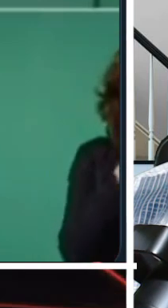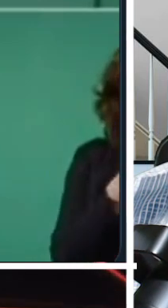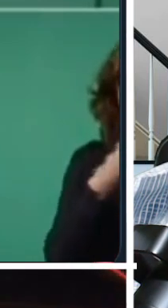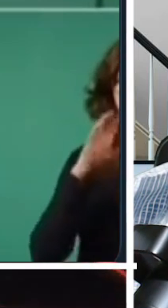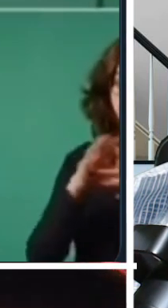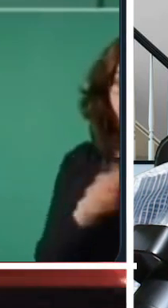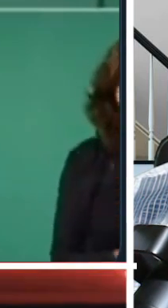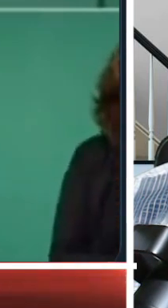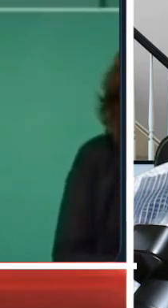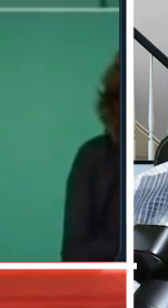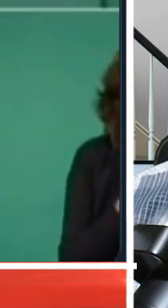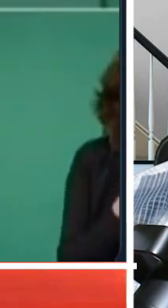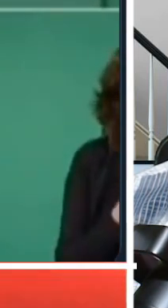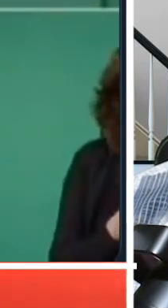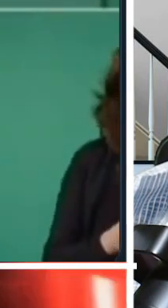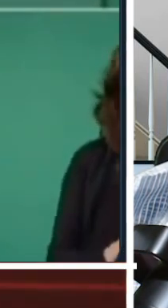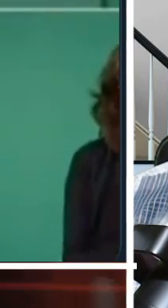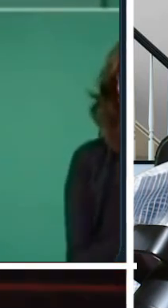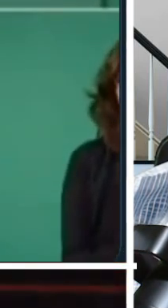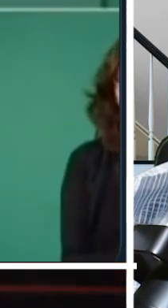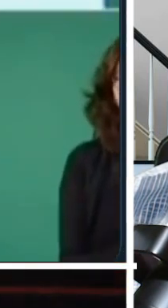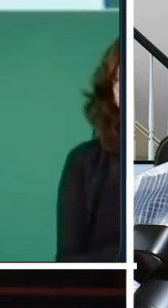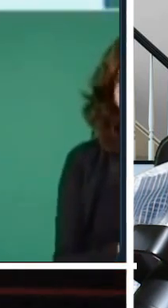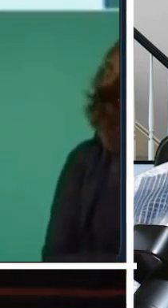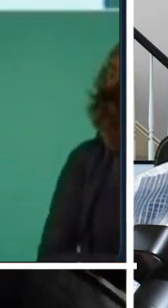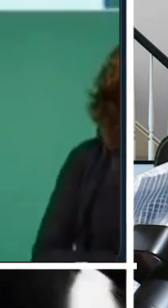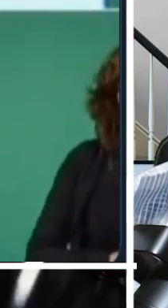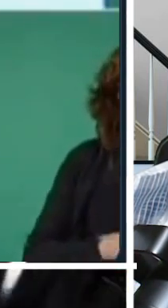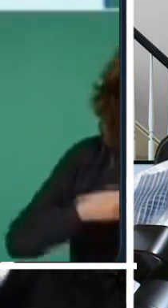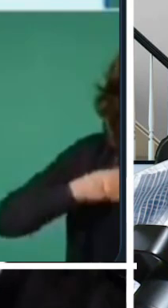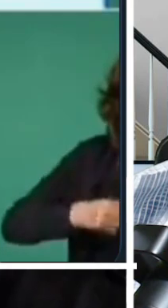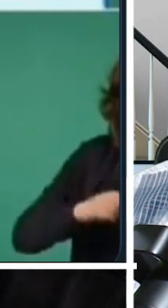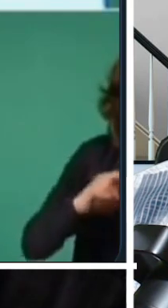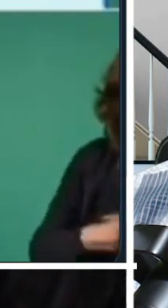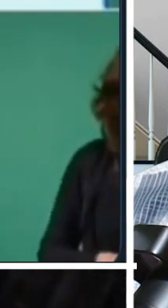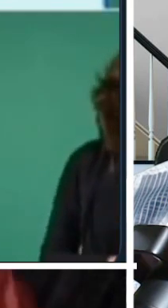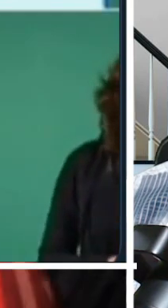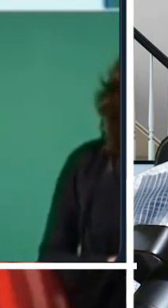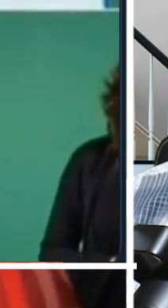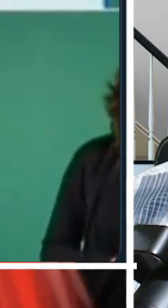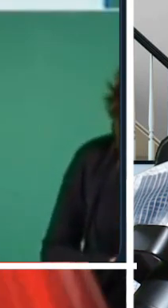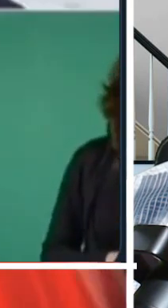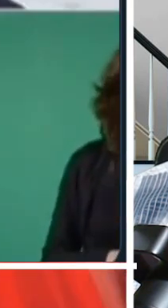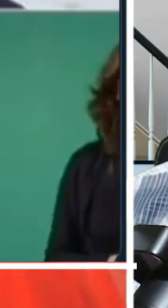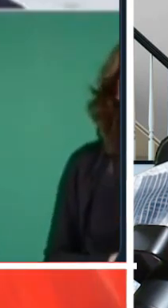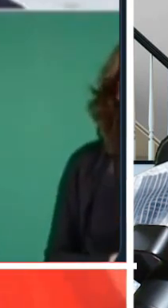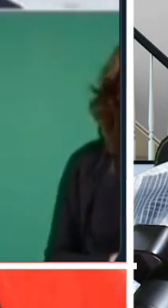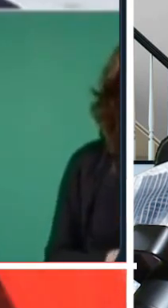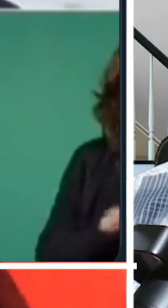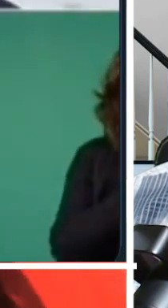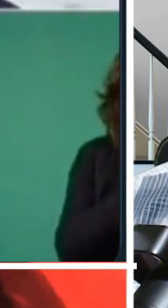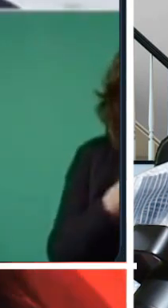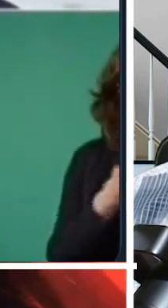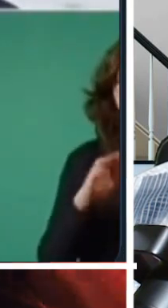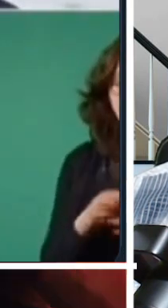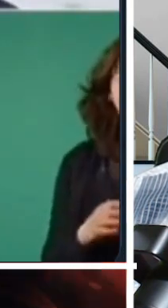Lotería Nacional. Es lo que dijo Andrés Manuel López Obrador. Se van a rayar y lo recaudado va